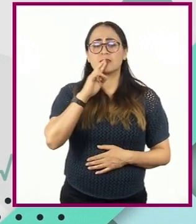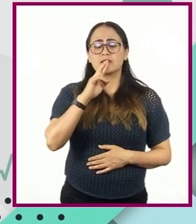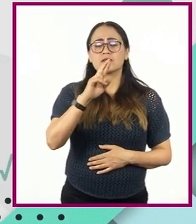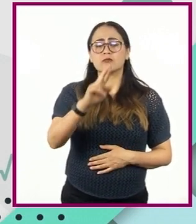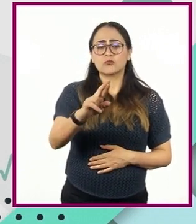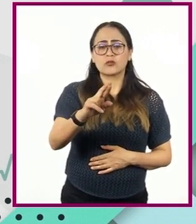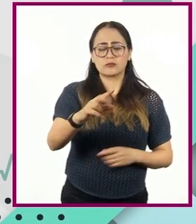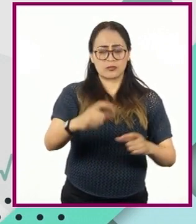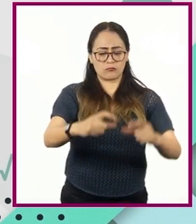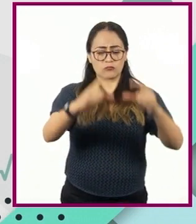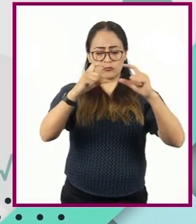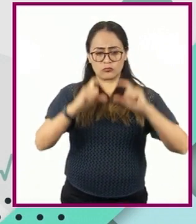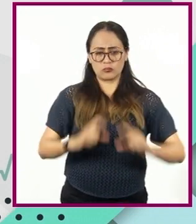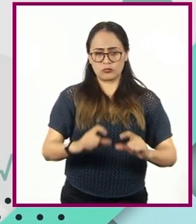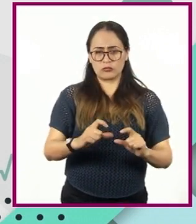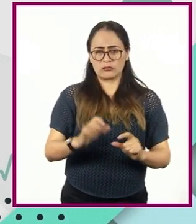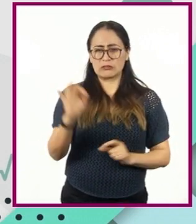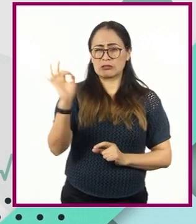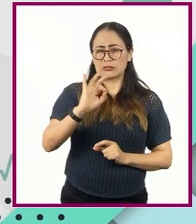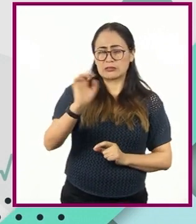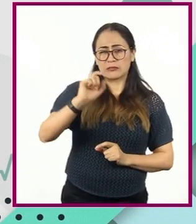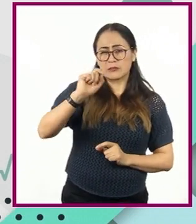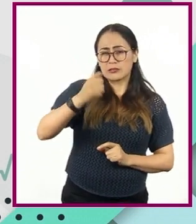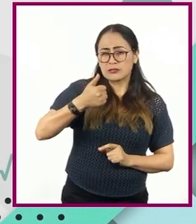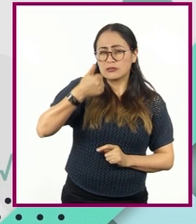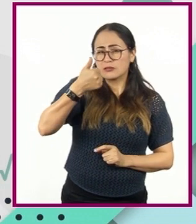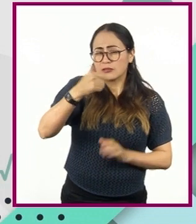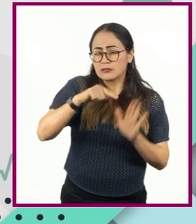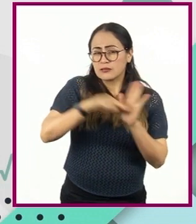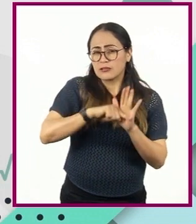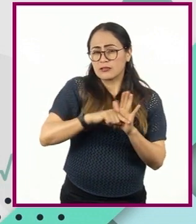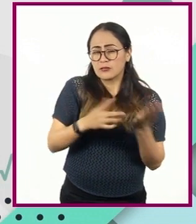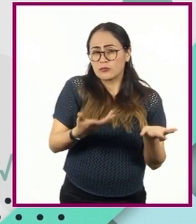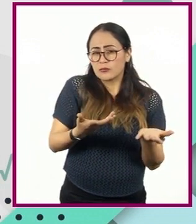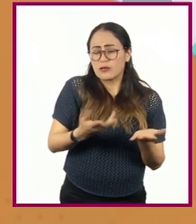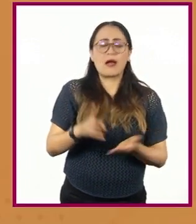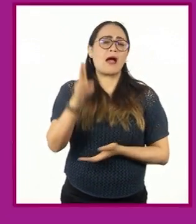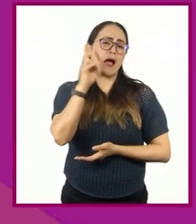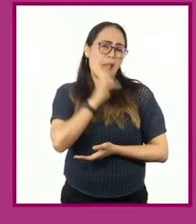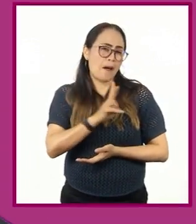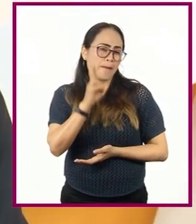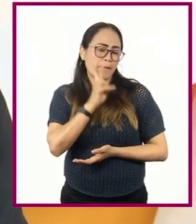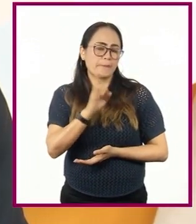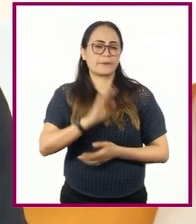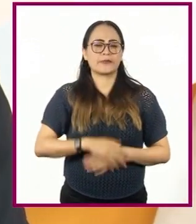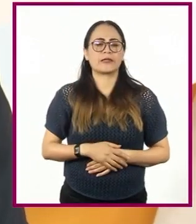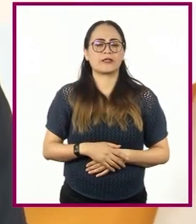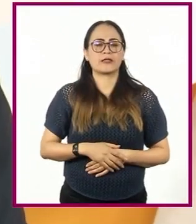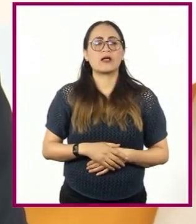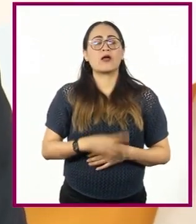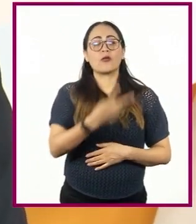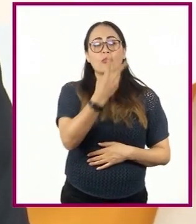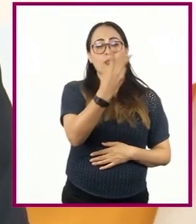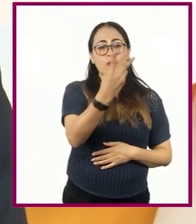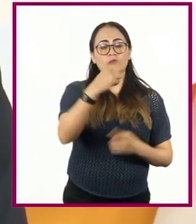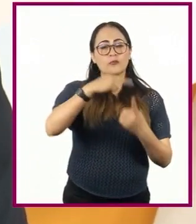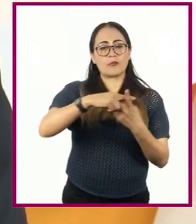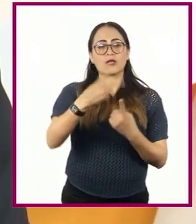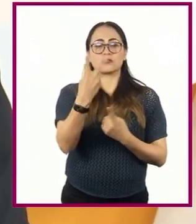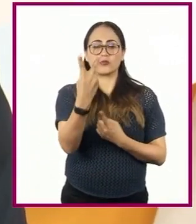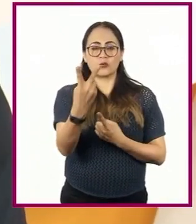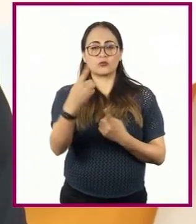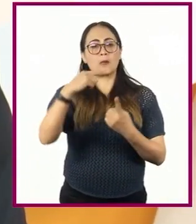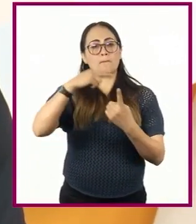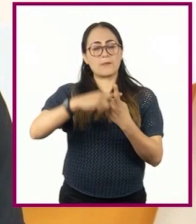segunda oración puede ser 26 negativo? Resolvamos la oración. 2